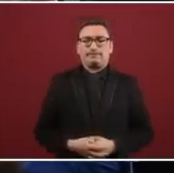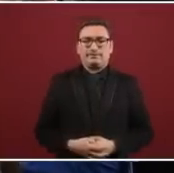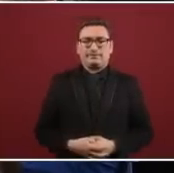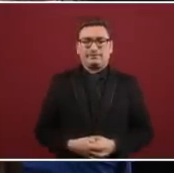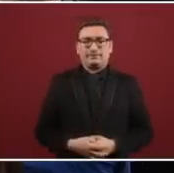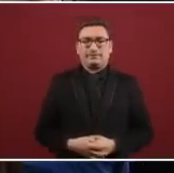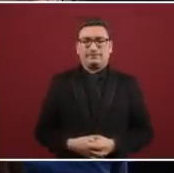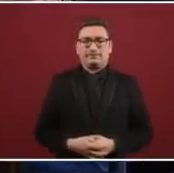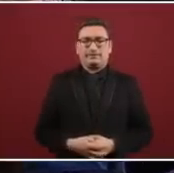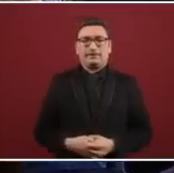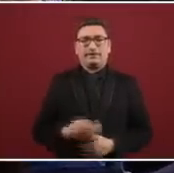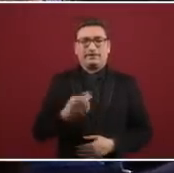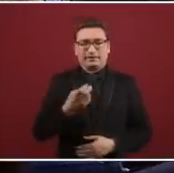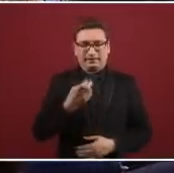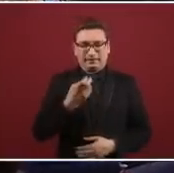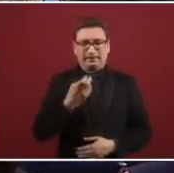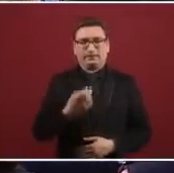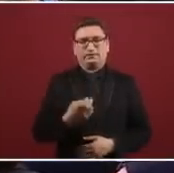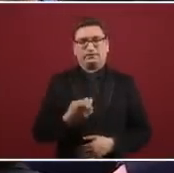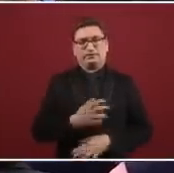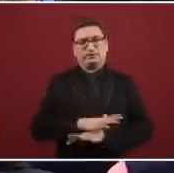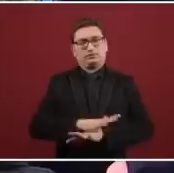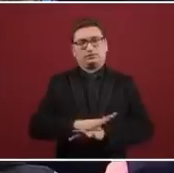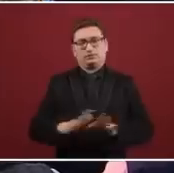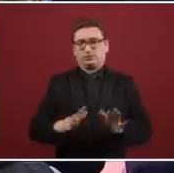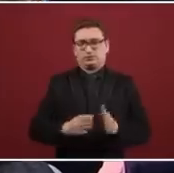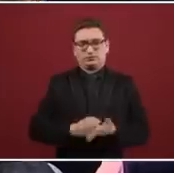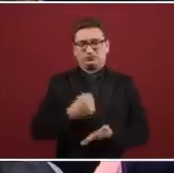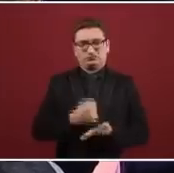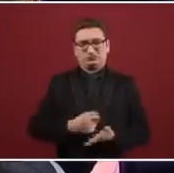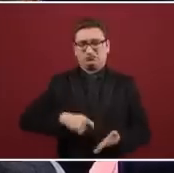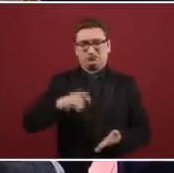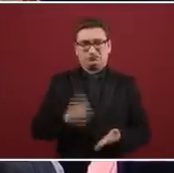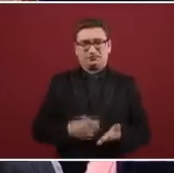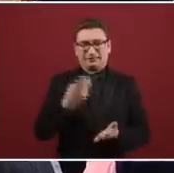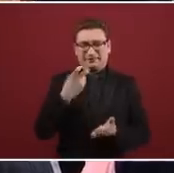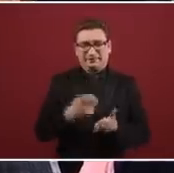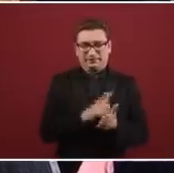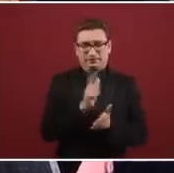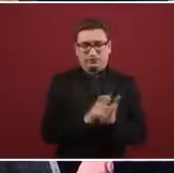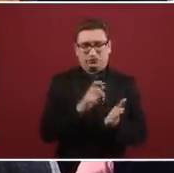Eso es lo que se logró ya con esta reforma.